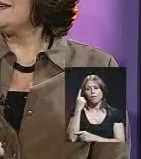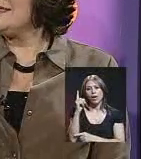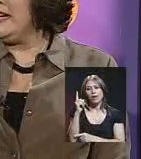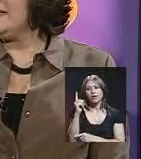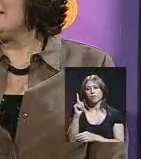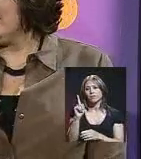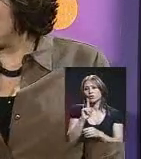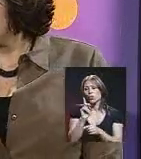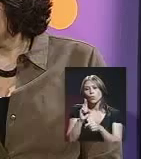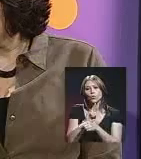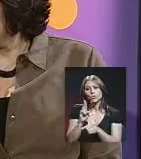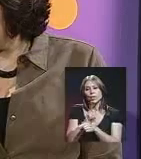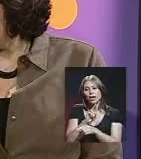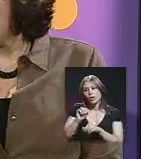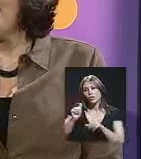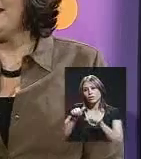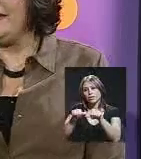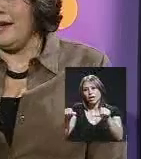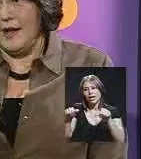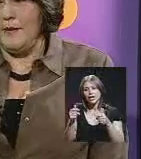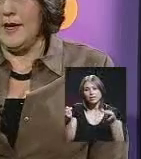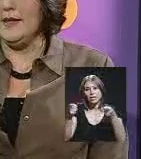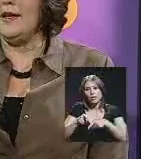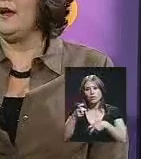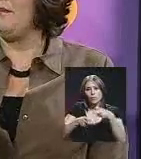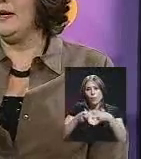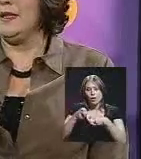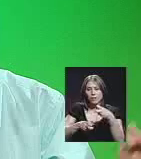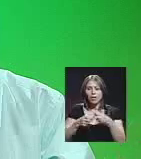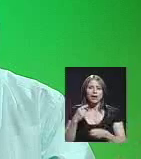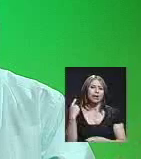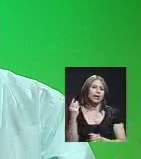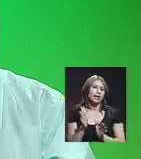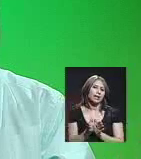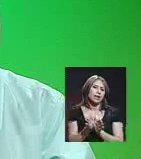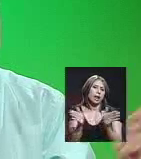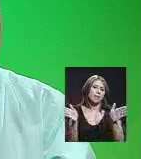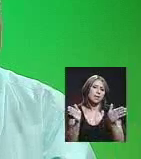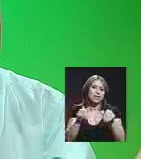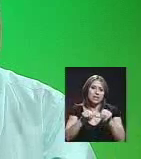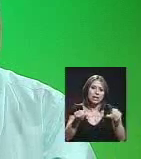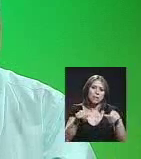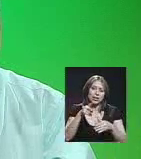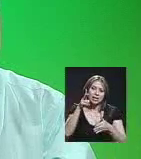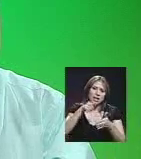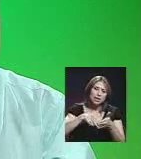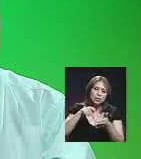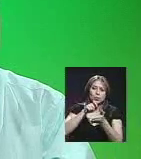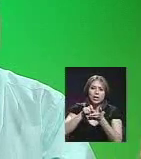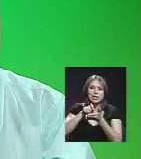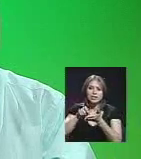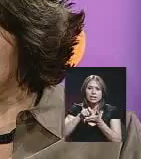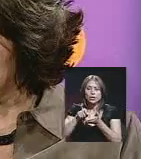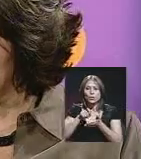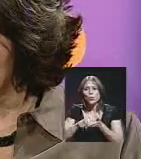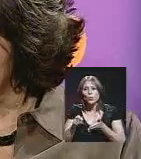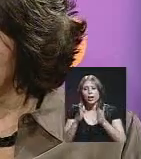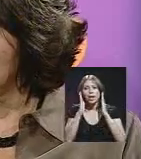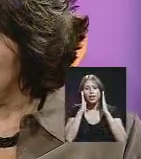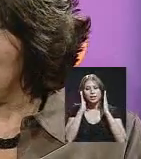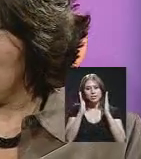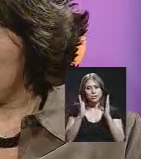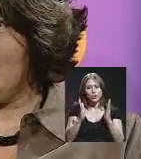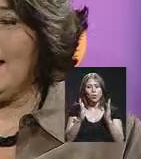en aquellas áreas en que le cause problema, generalmente la parte de la lectura, de la escritura, de la